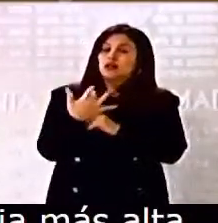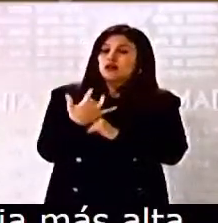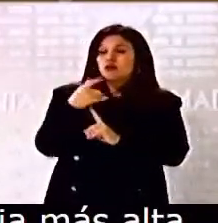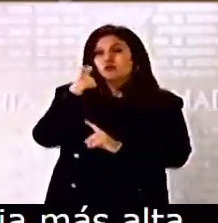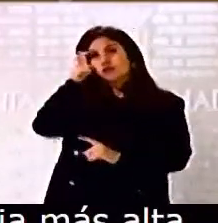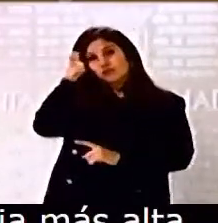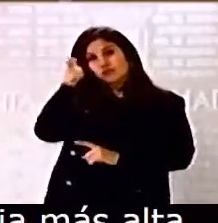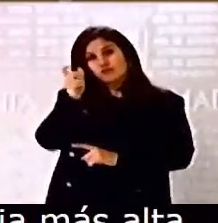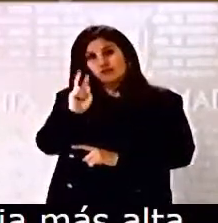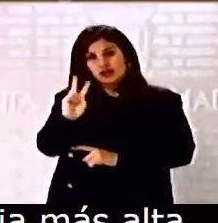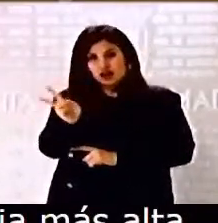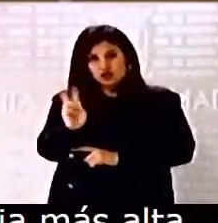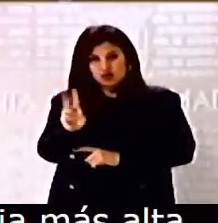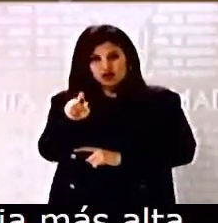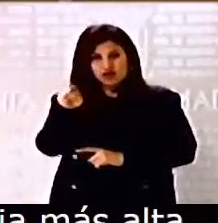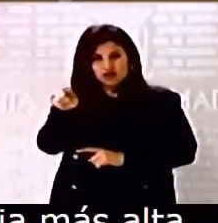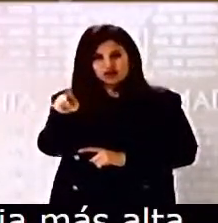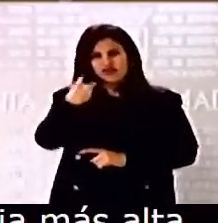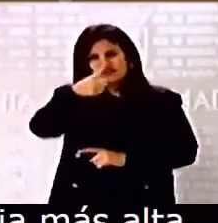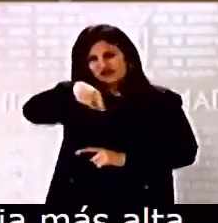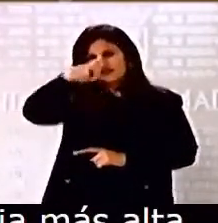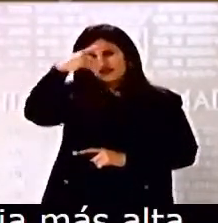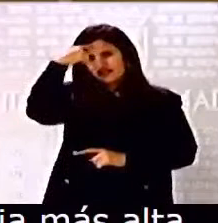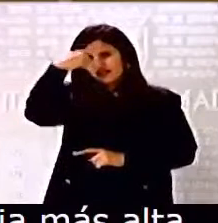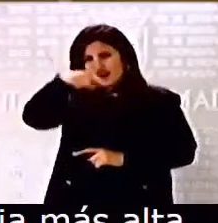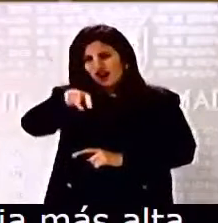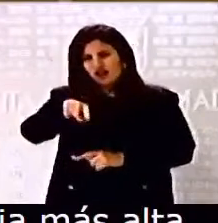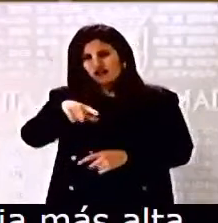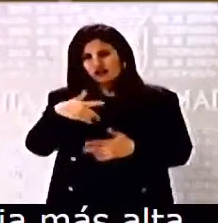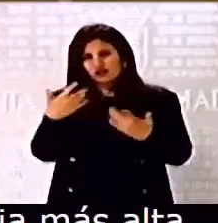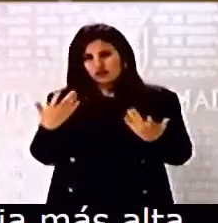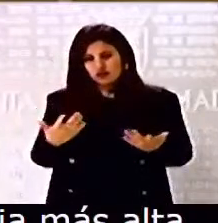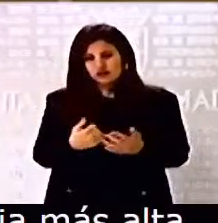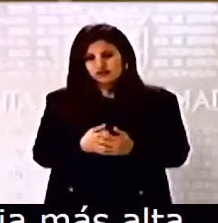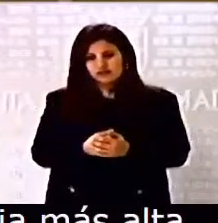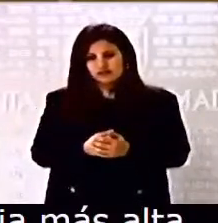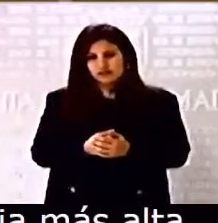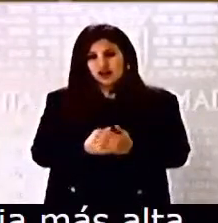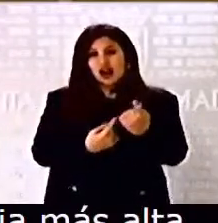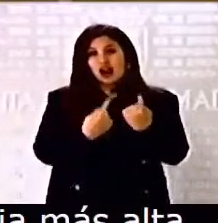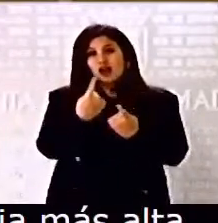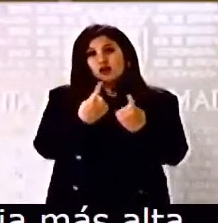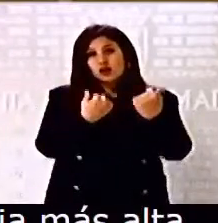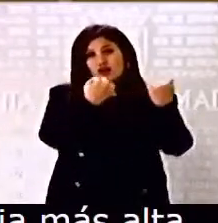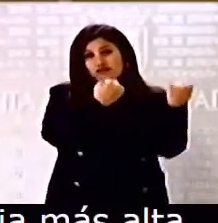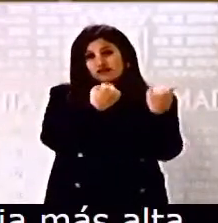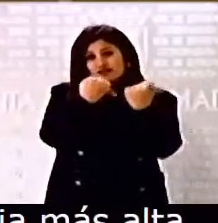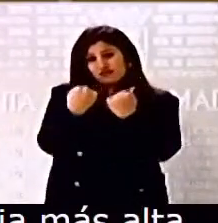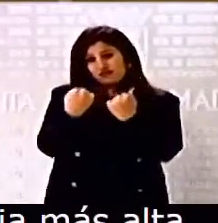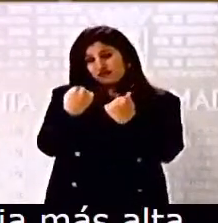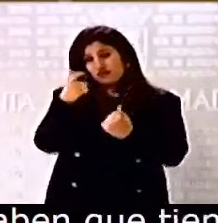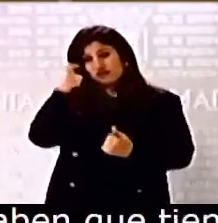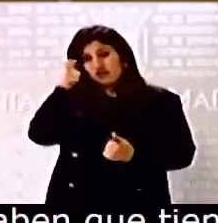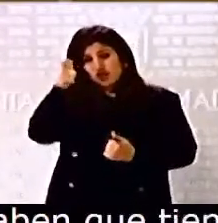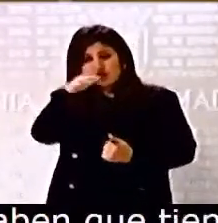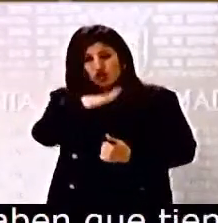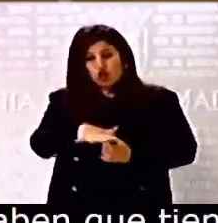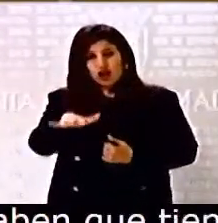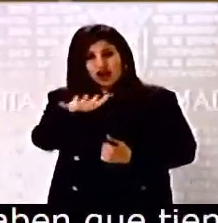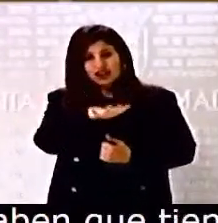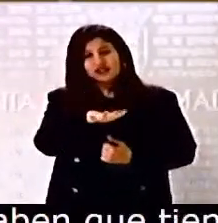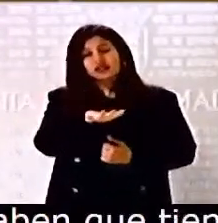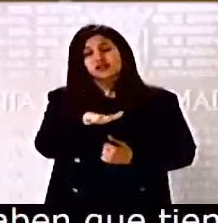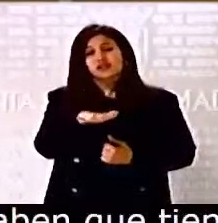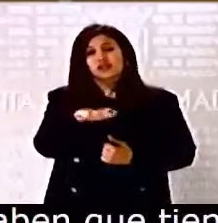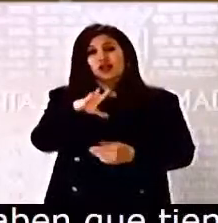municipio de Villanueva de la Serena, saben que tiene algunas entidades locales menores que están